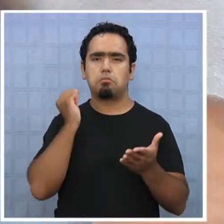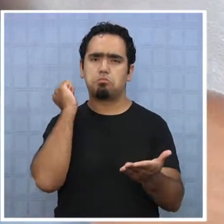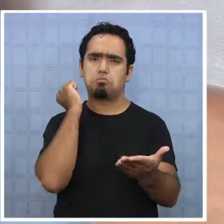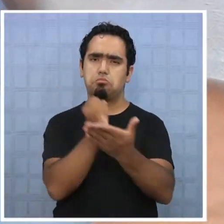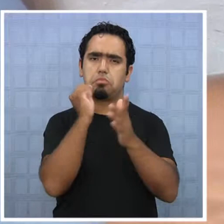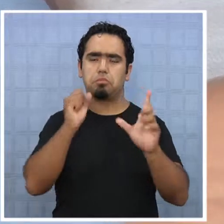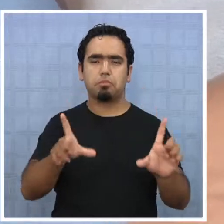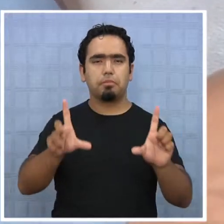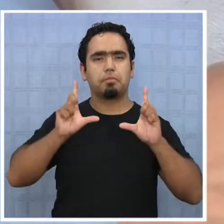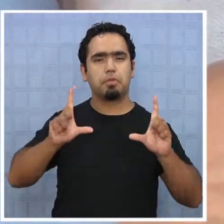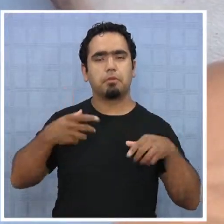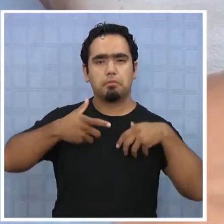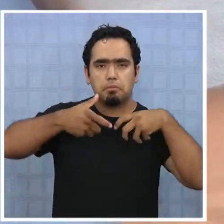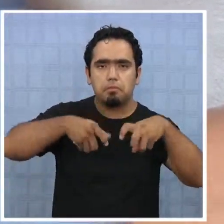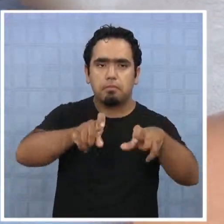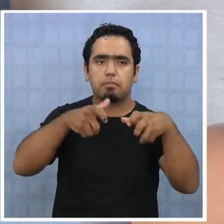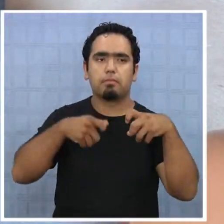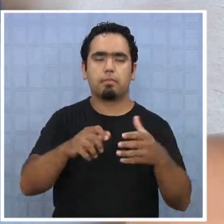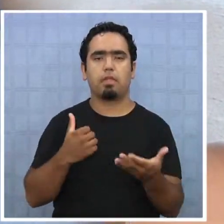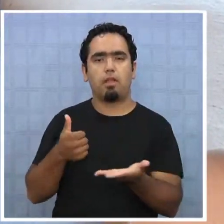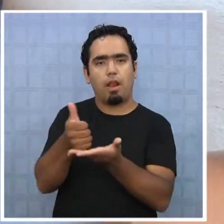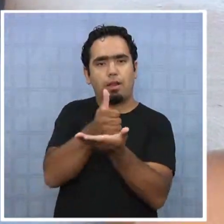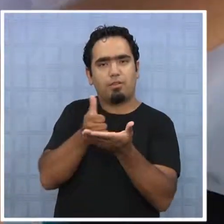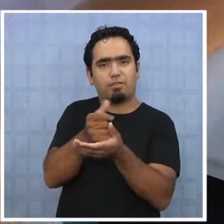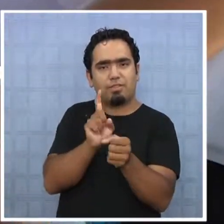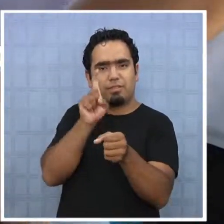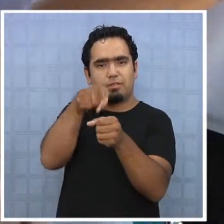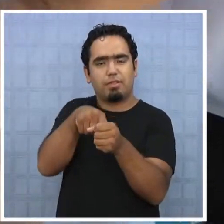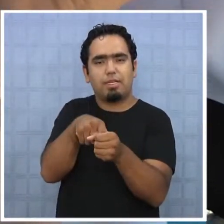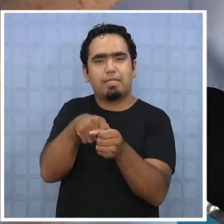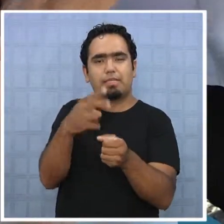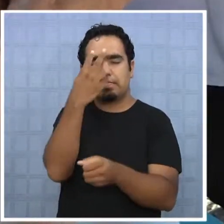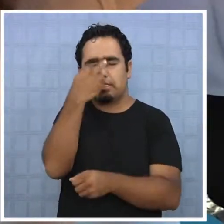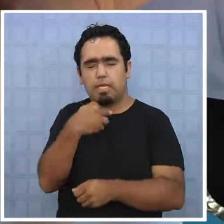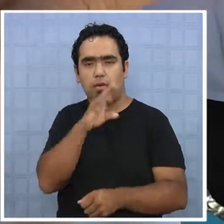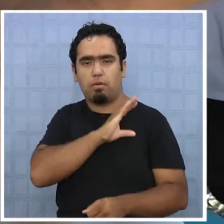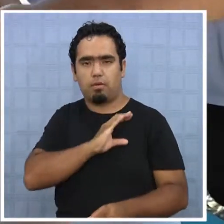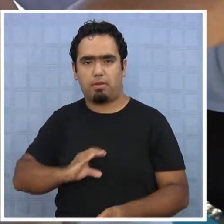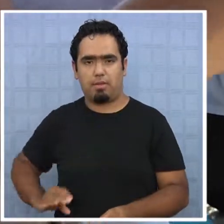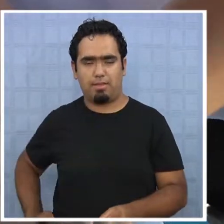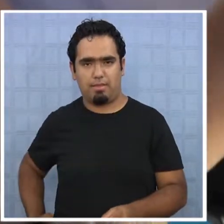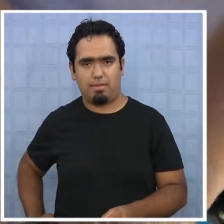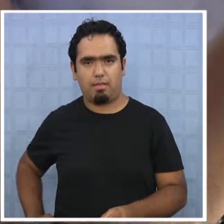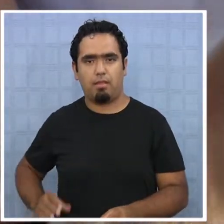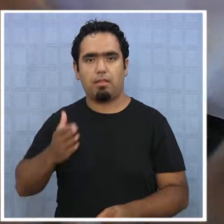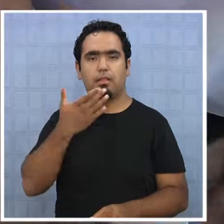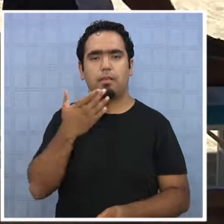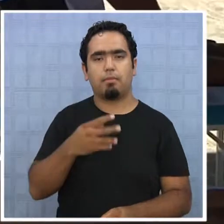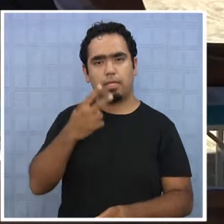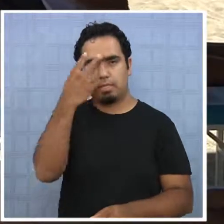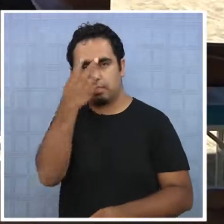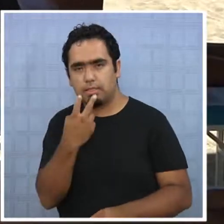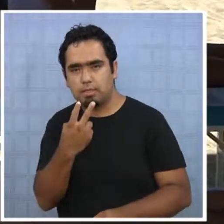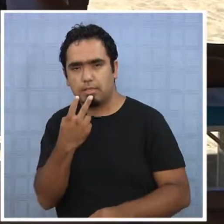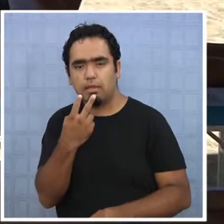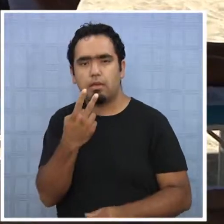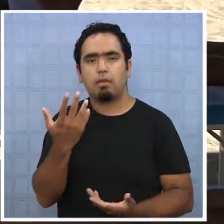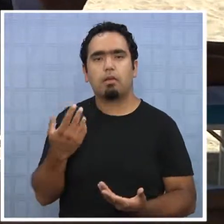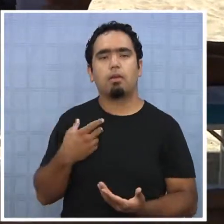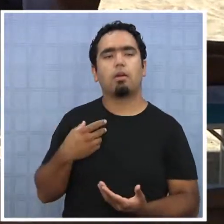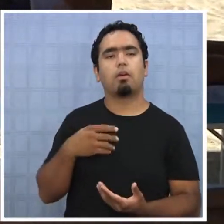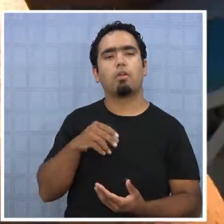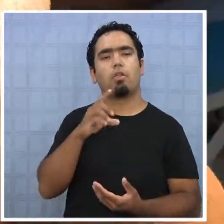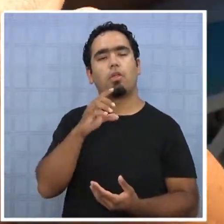para realizar masajes profesionales, son socios de la Asociación de Ciegos Cristianos, ACIVIC, y de la Asociación de